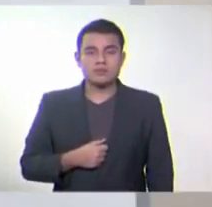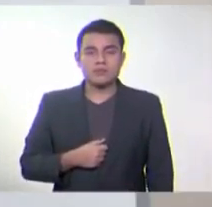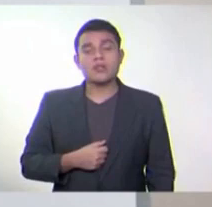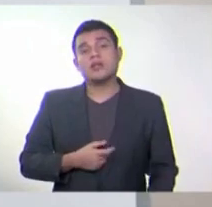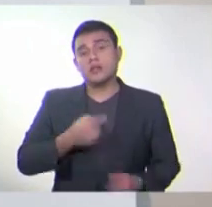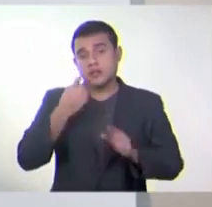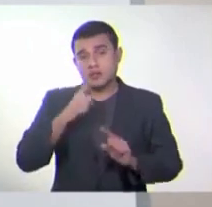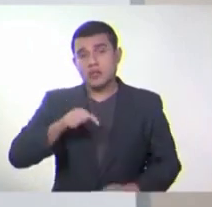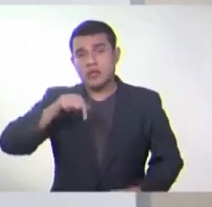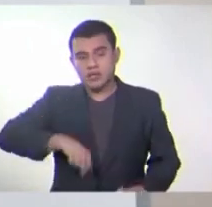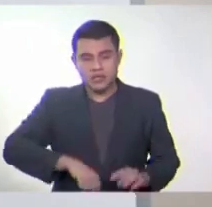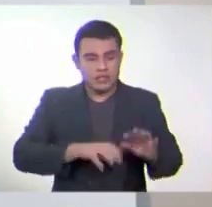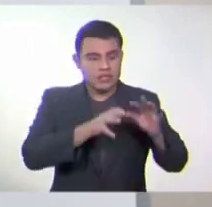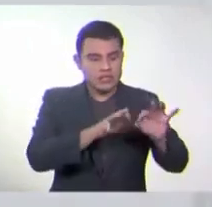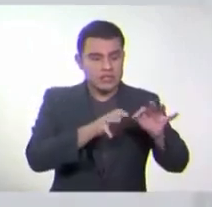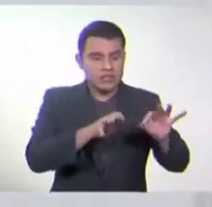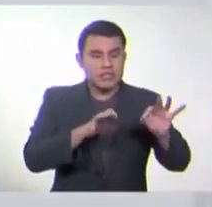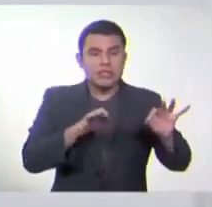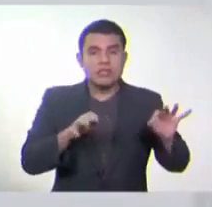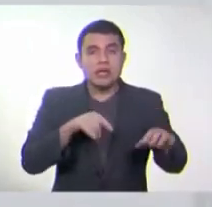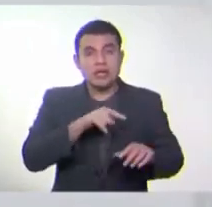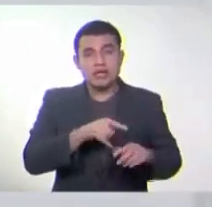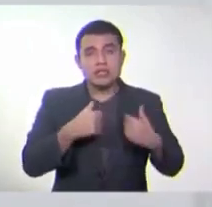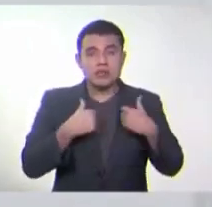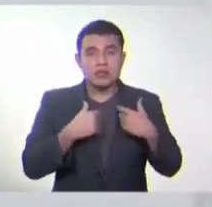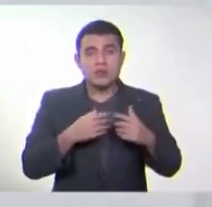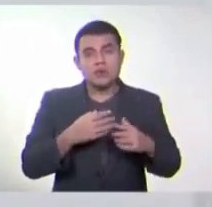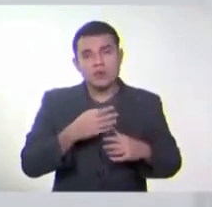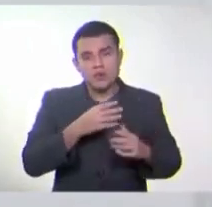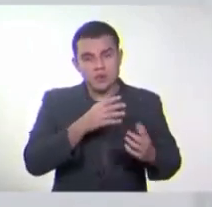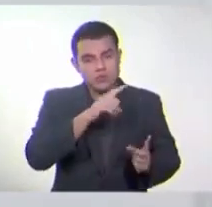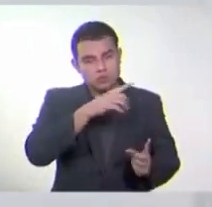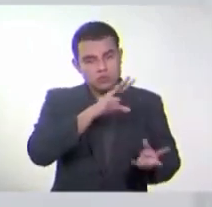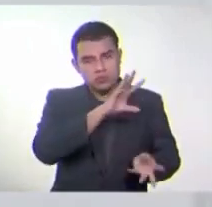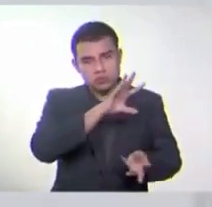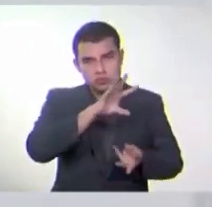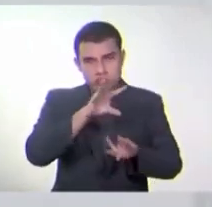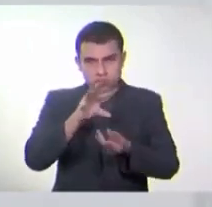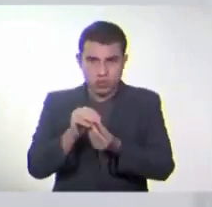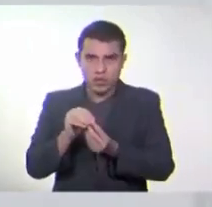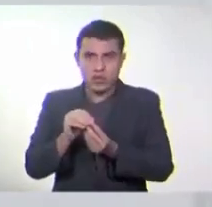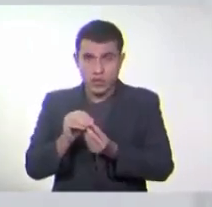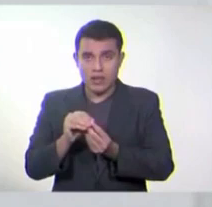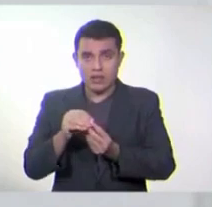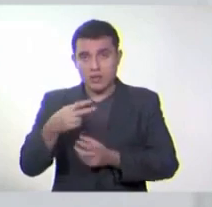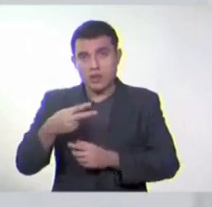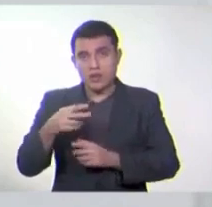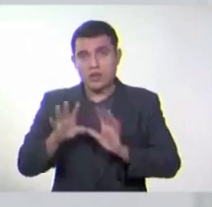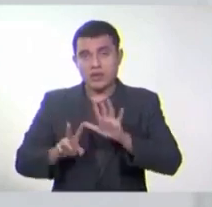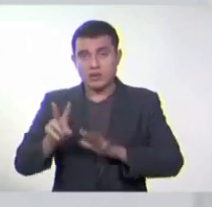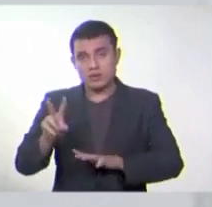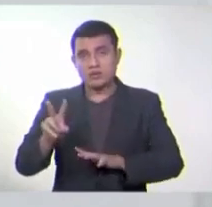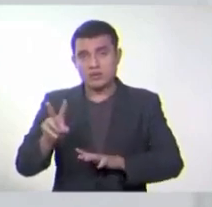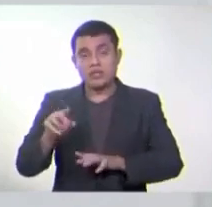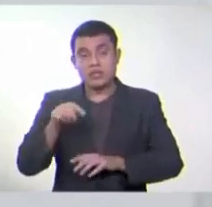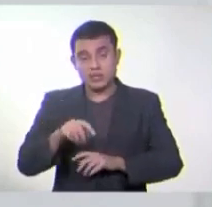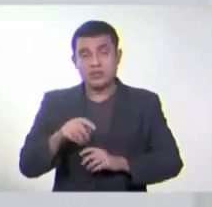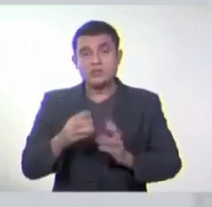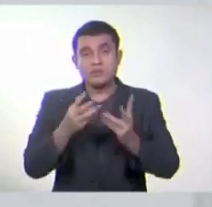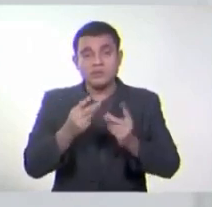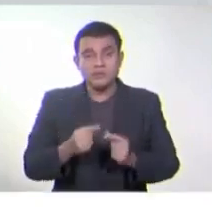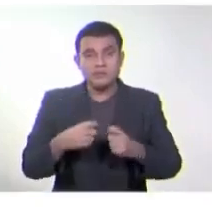Entonces aquí tenemos 14 electrones y esta sería la configuración electrónica para el